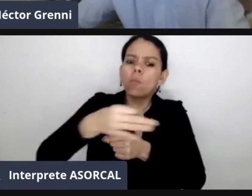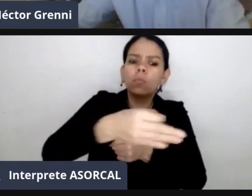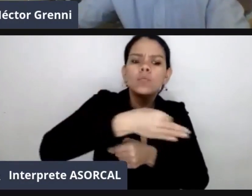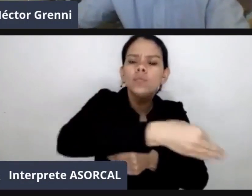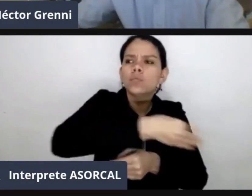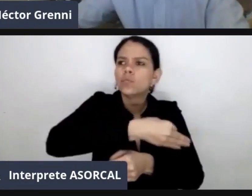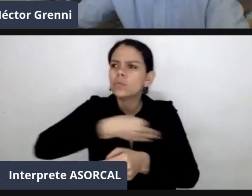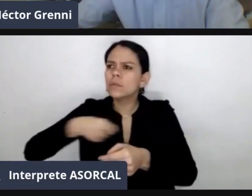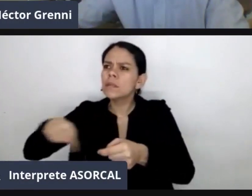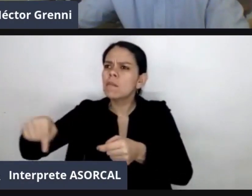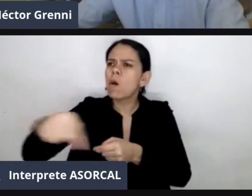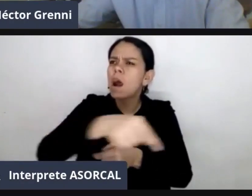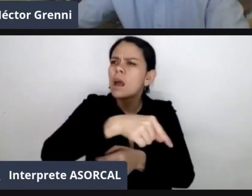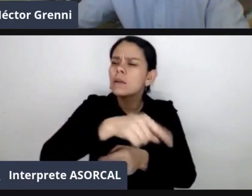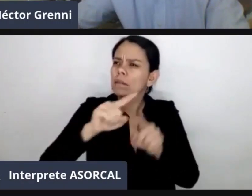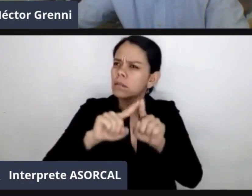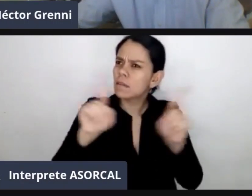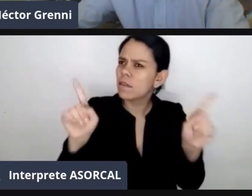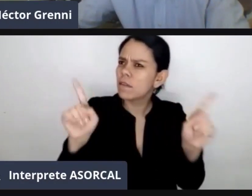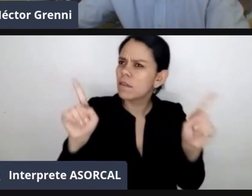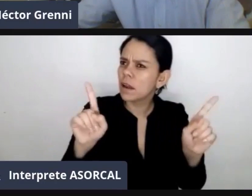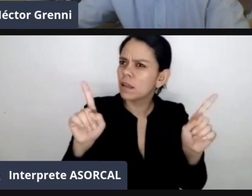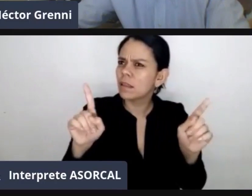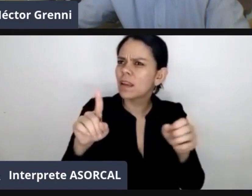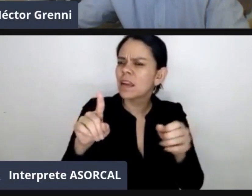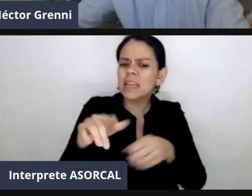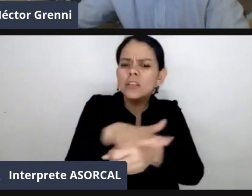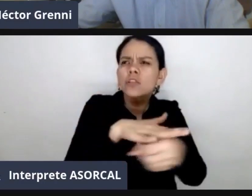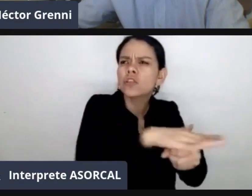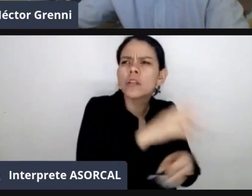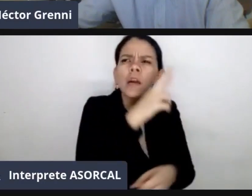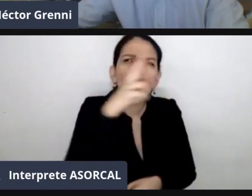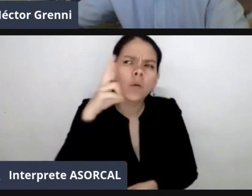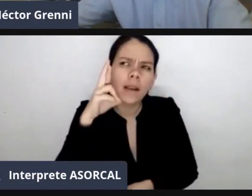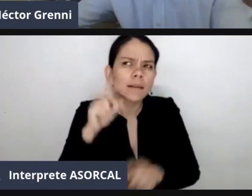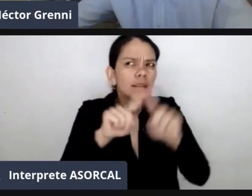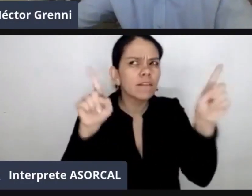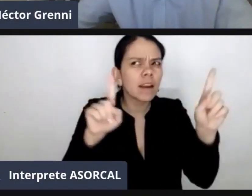del país a cómo se abordó en la ruralidad del país.